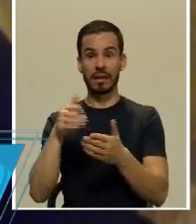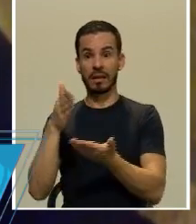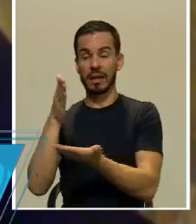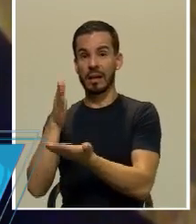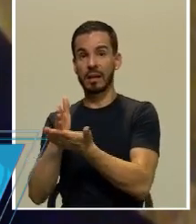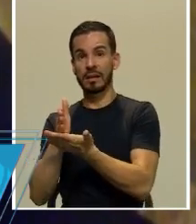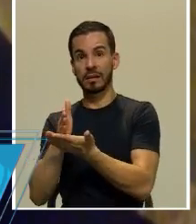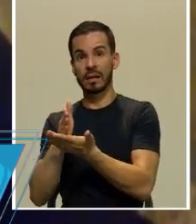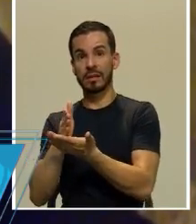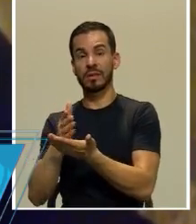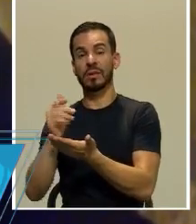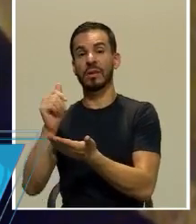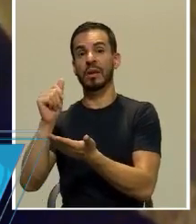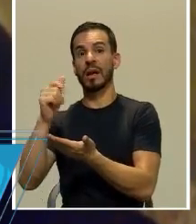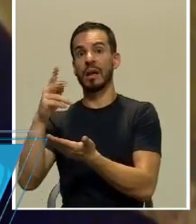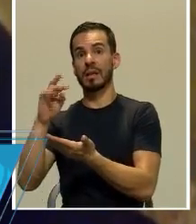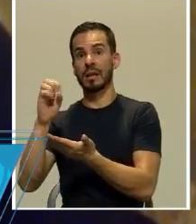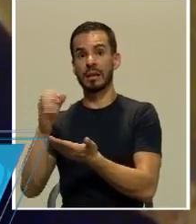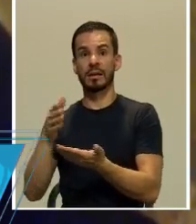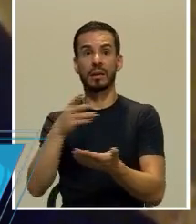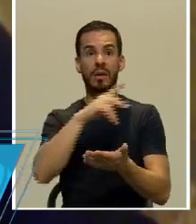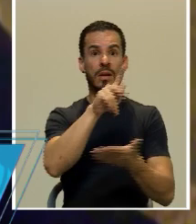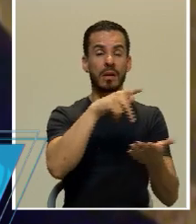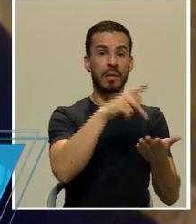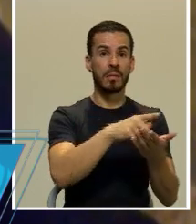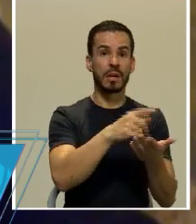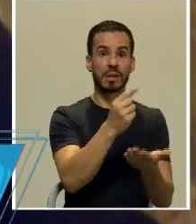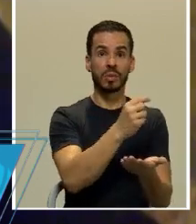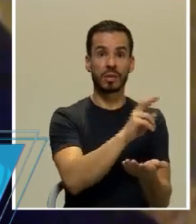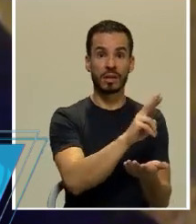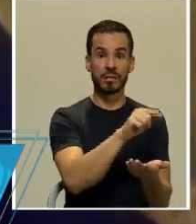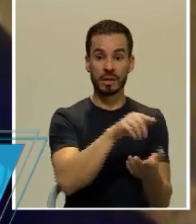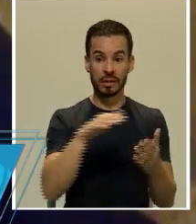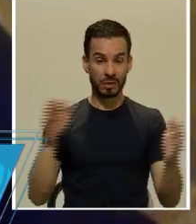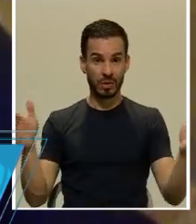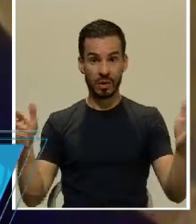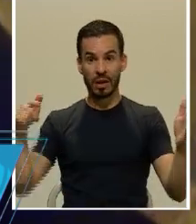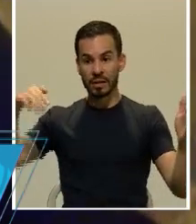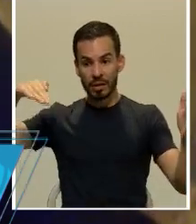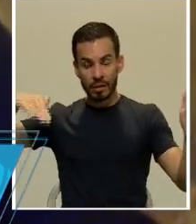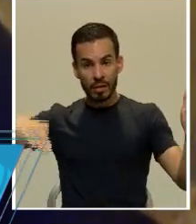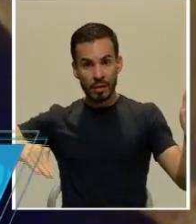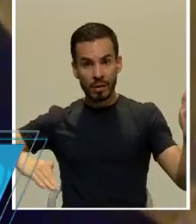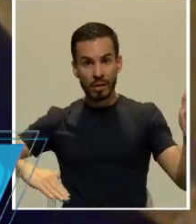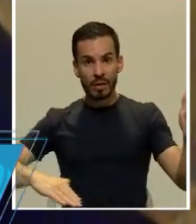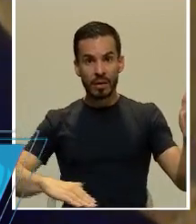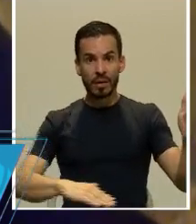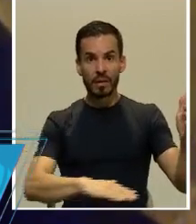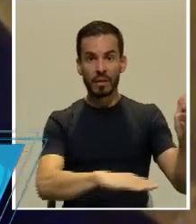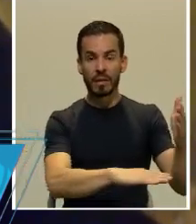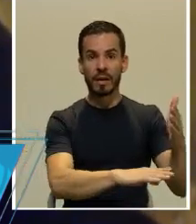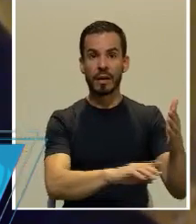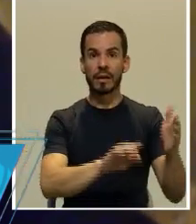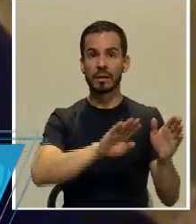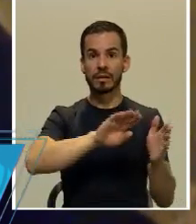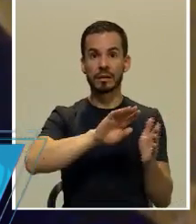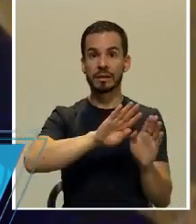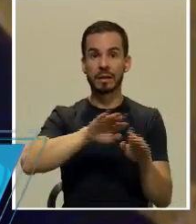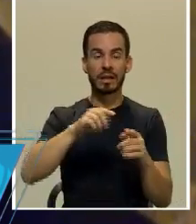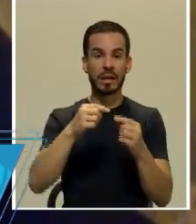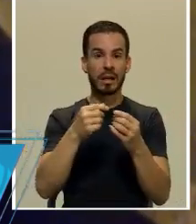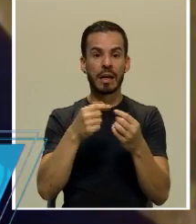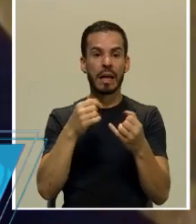al Atlántico y Plaza González Víquez, toda esa sección va a ir subterránea. De hecho, se elimina, incluso se